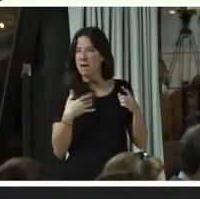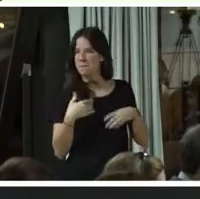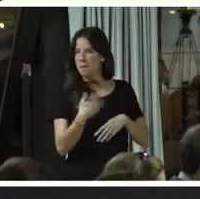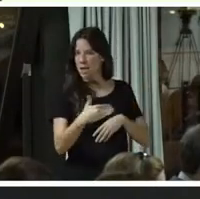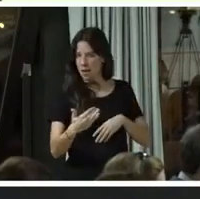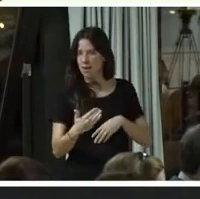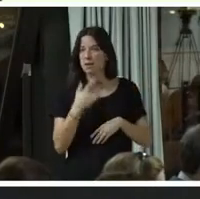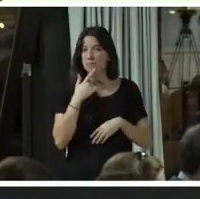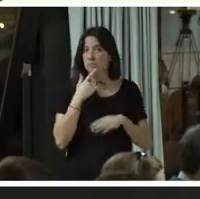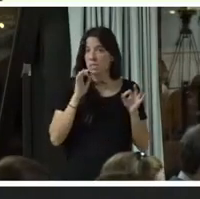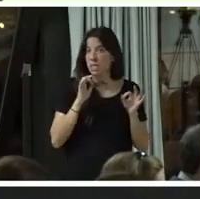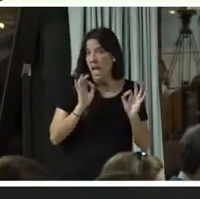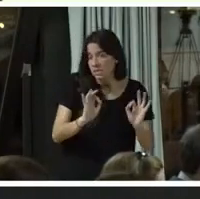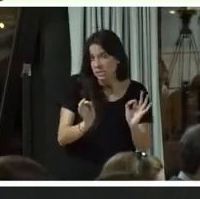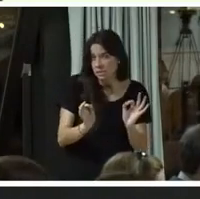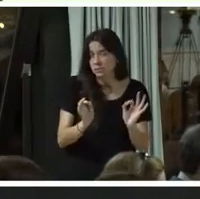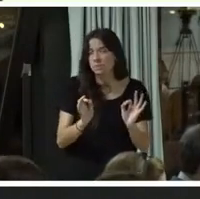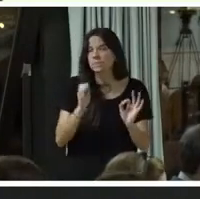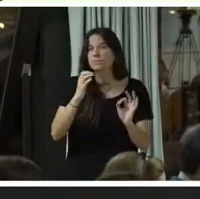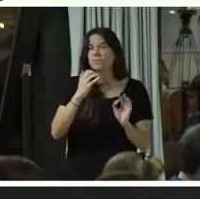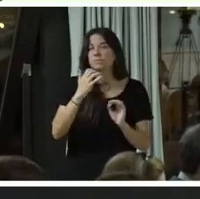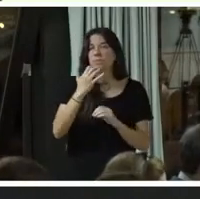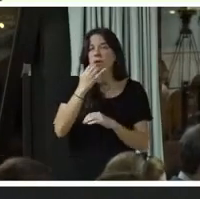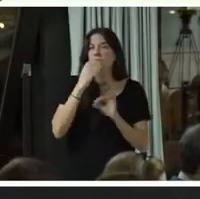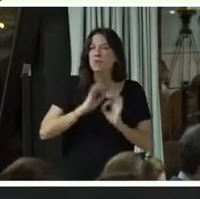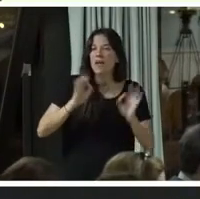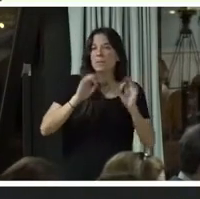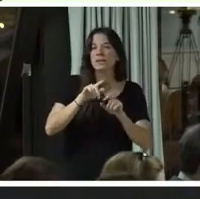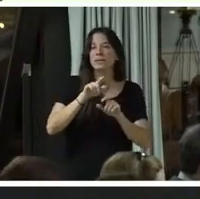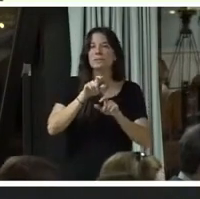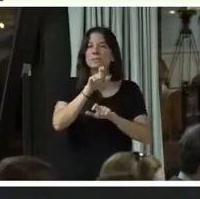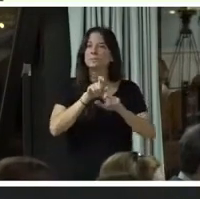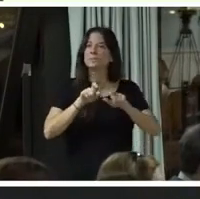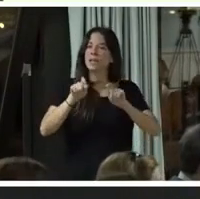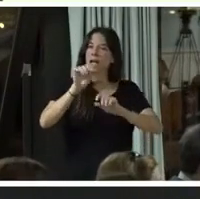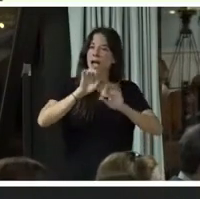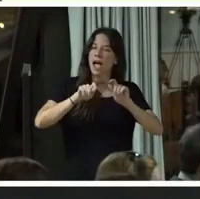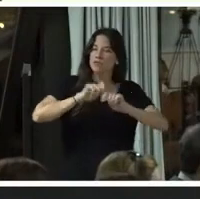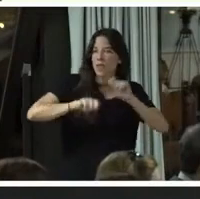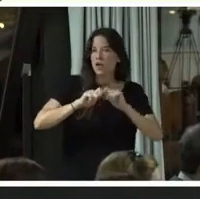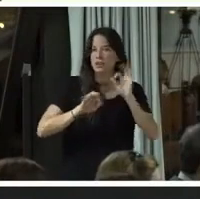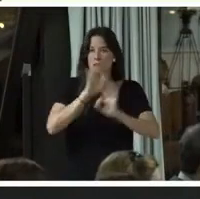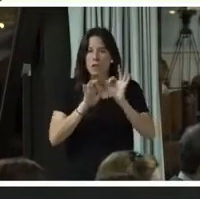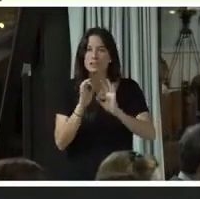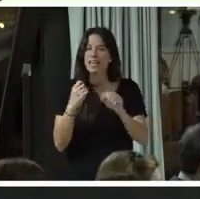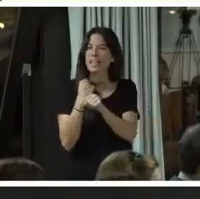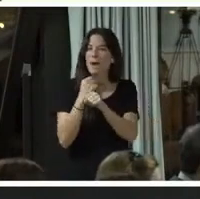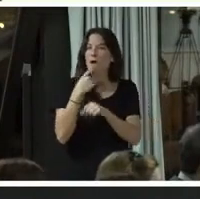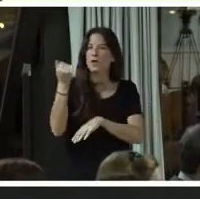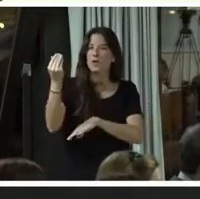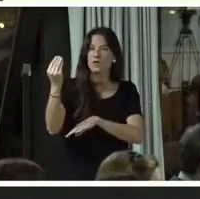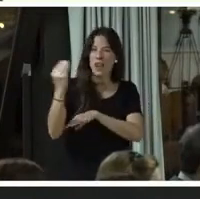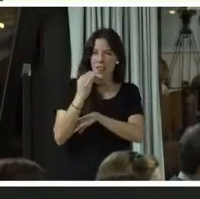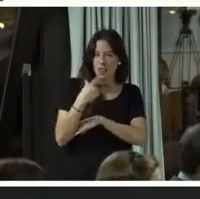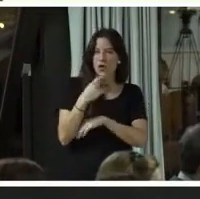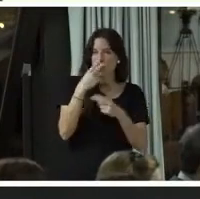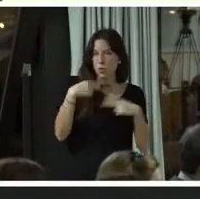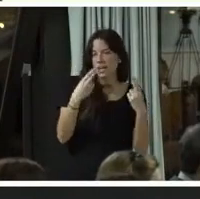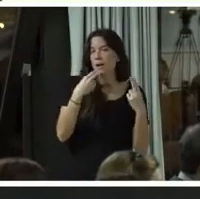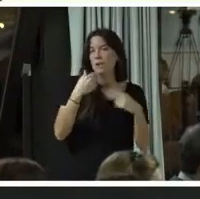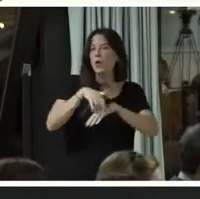Es así sobre todo o Especialmente con aquellas que trabajamos con financiación pública de gobiernos de la Unión Europea o